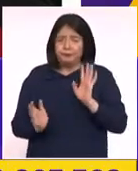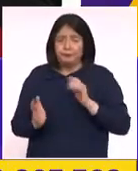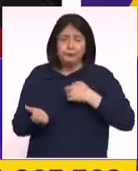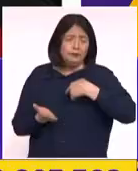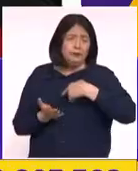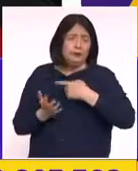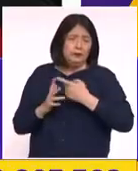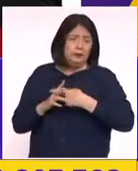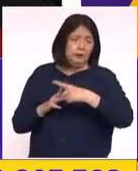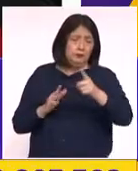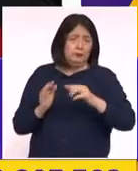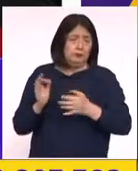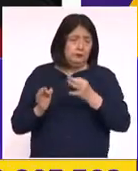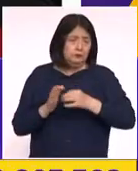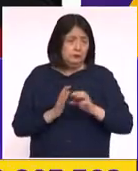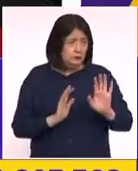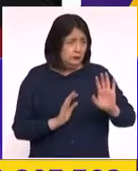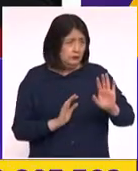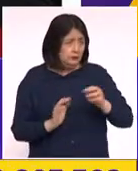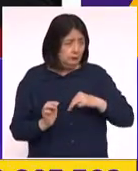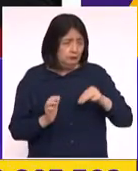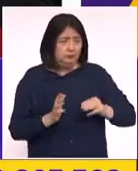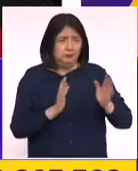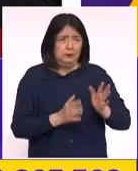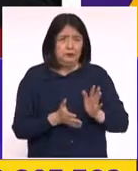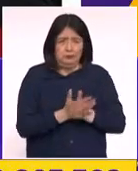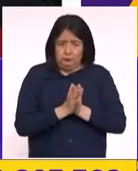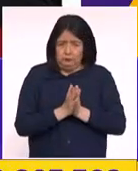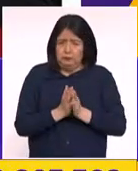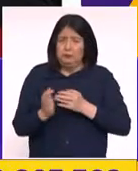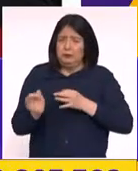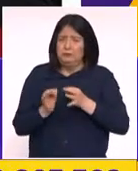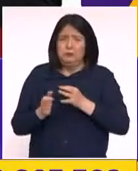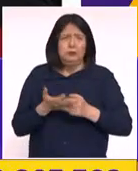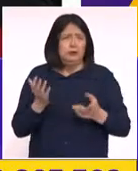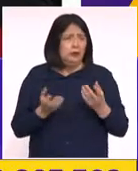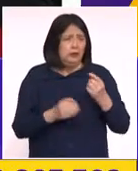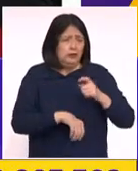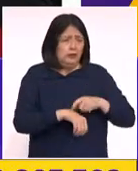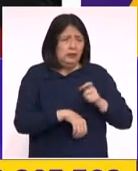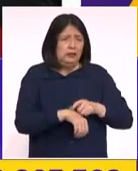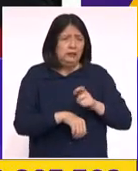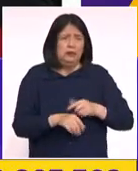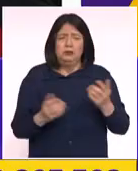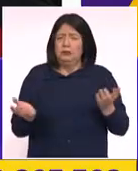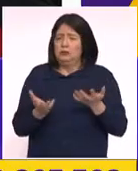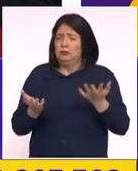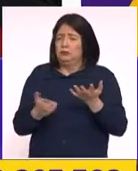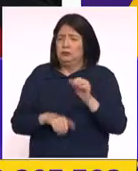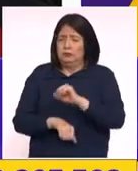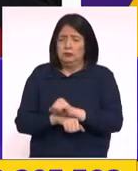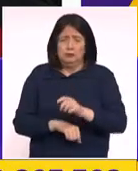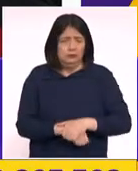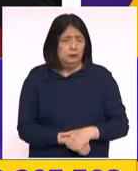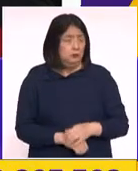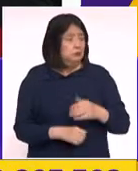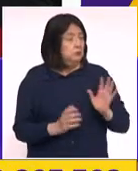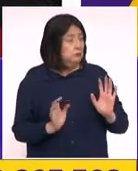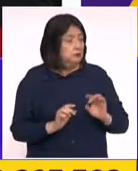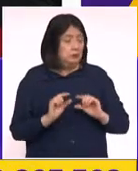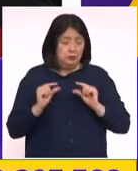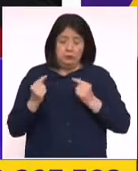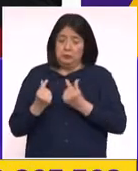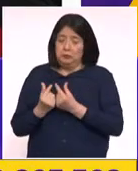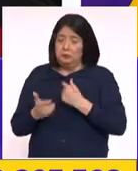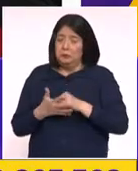prófugos de la justicia. Ministro, por favor, detalles sobre esta detención. ¿A qué hora se produjo y exactamente dónde fue la captura? Especializadas de la